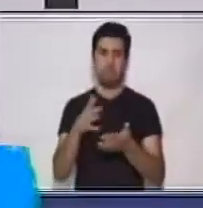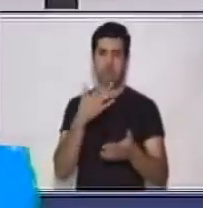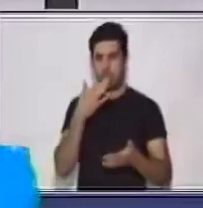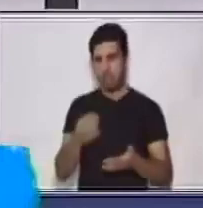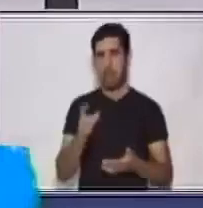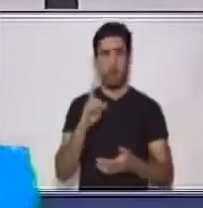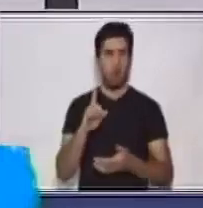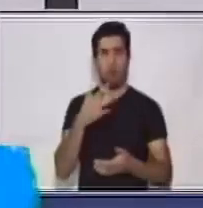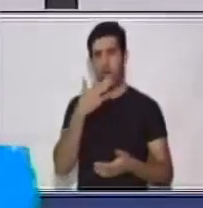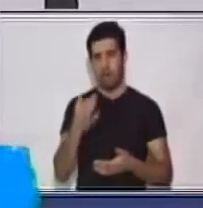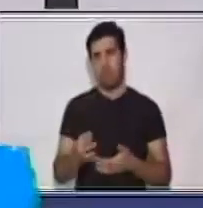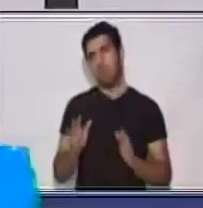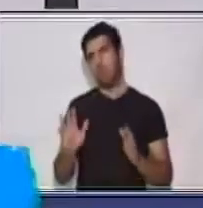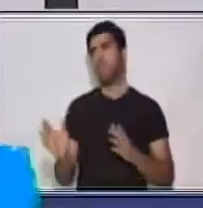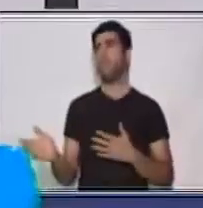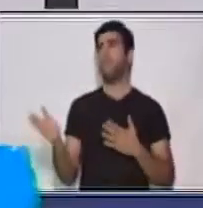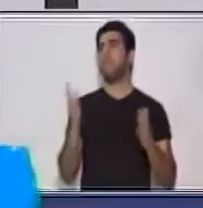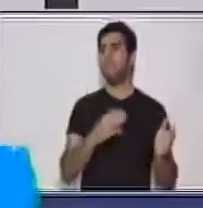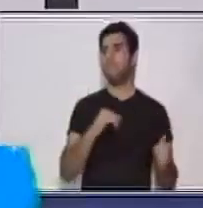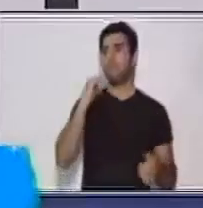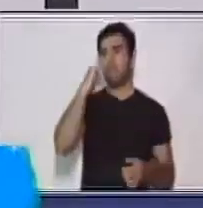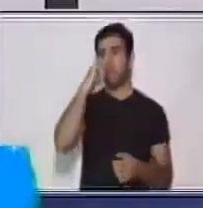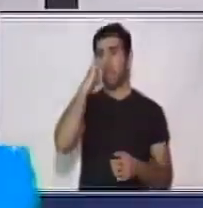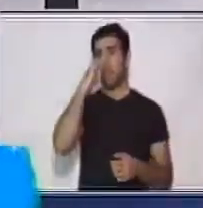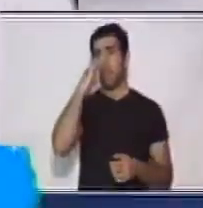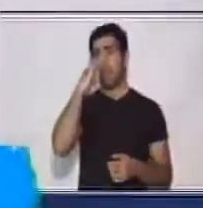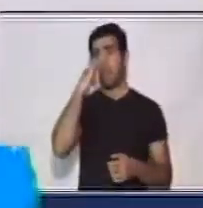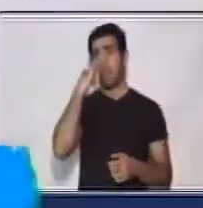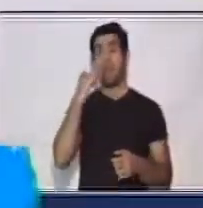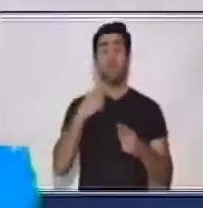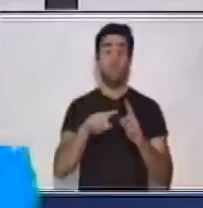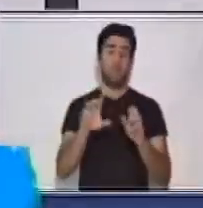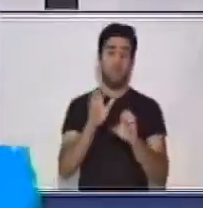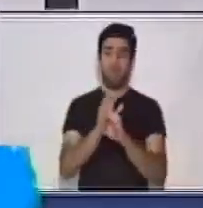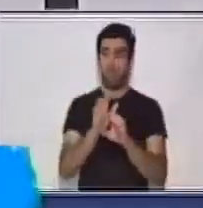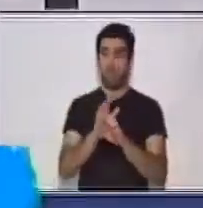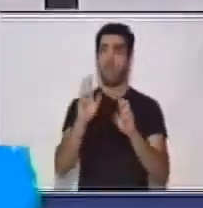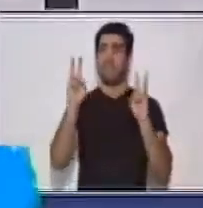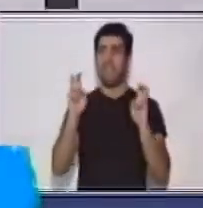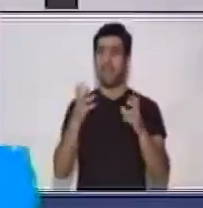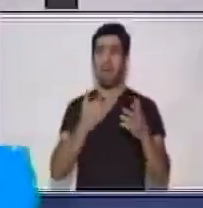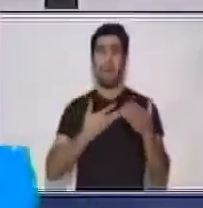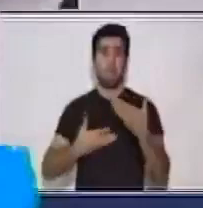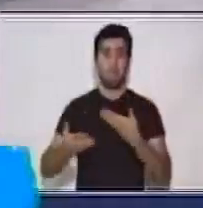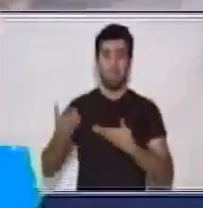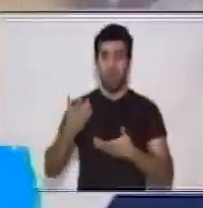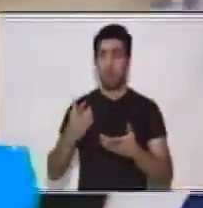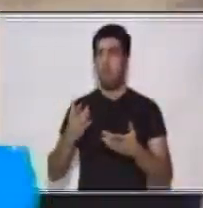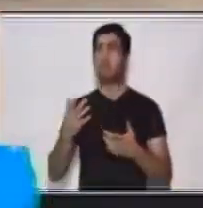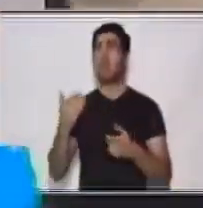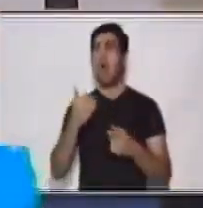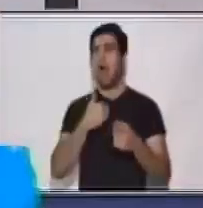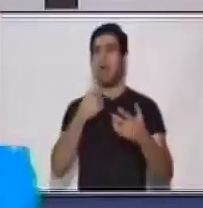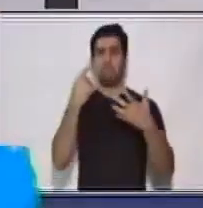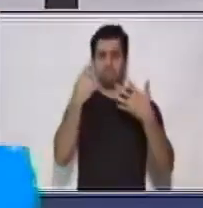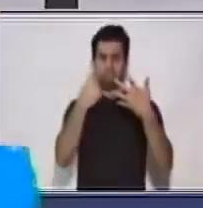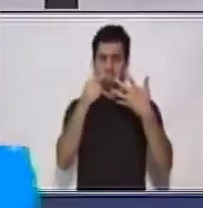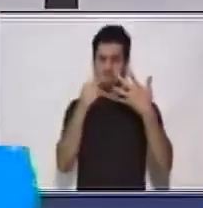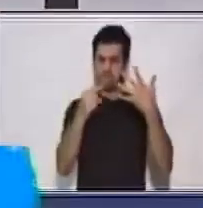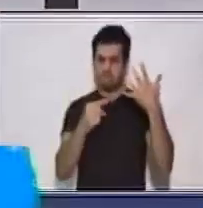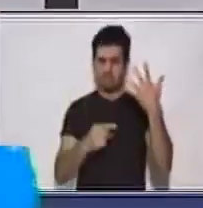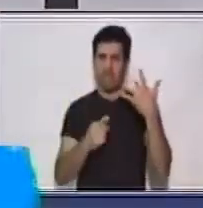¿verdad? Pero si hablamos específicamente de este tipo de poema, tenemos varios